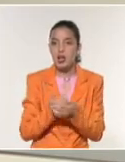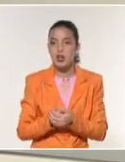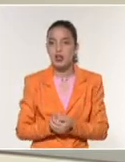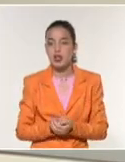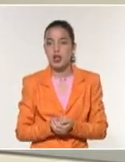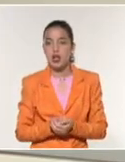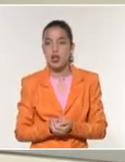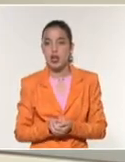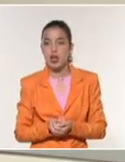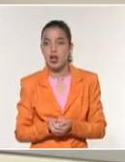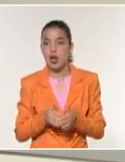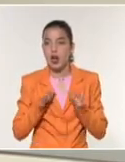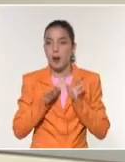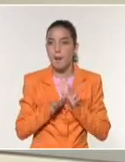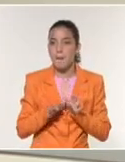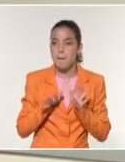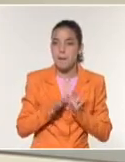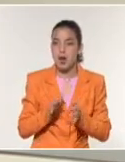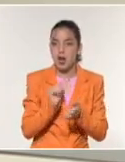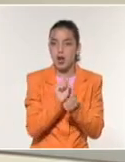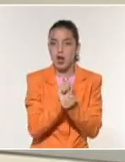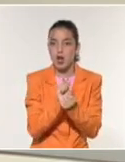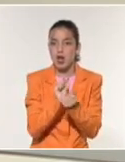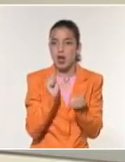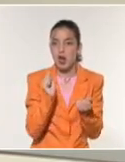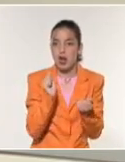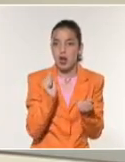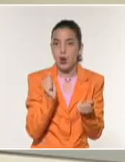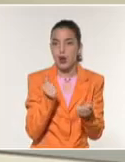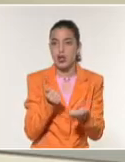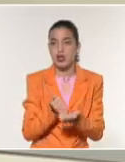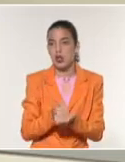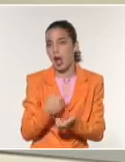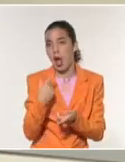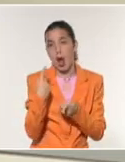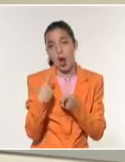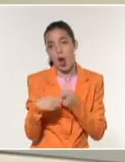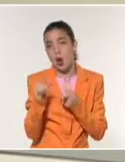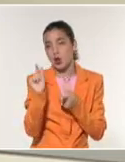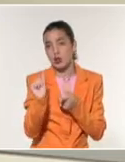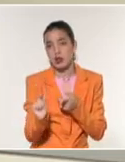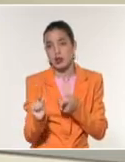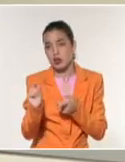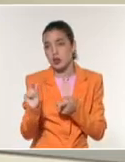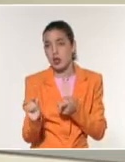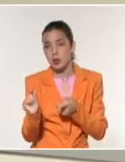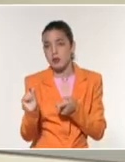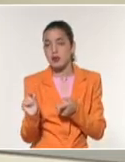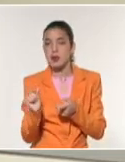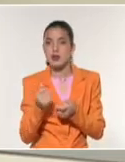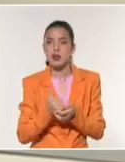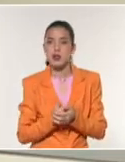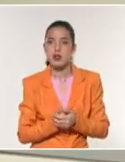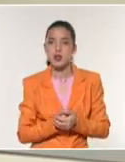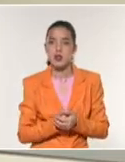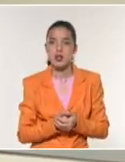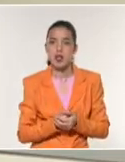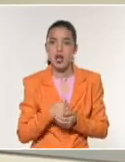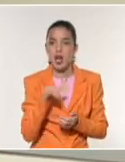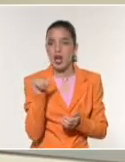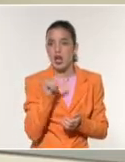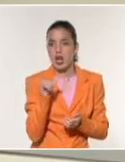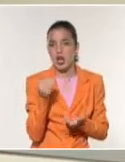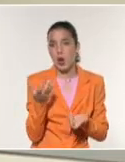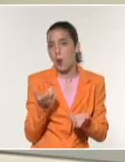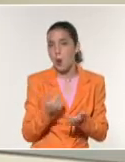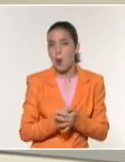de la libertad de manera ilícita a otra persona por varias horas y además cometió un delito